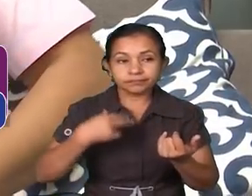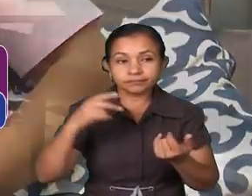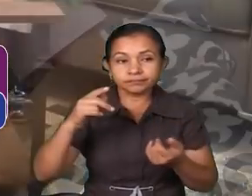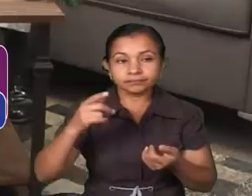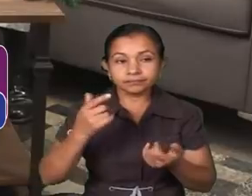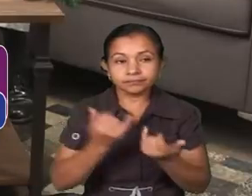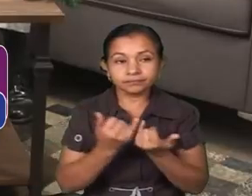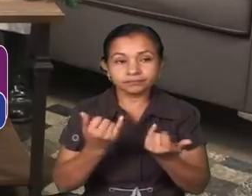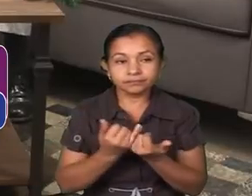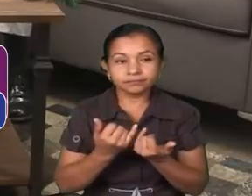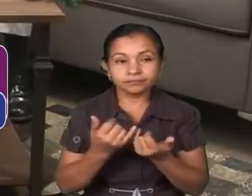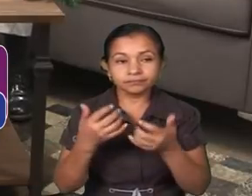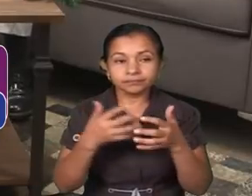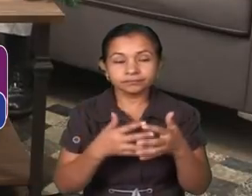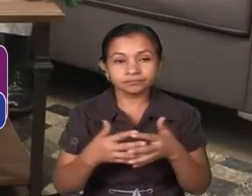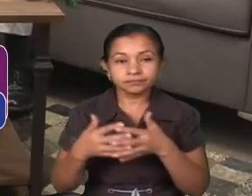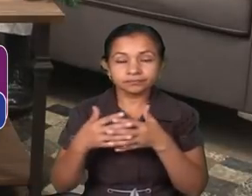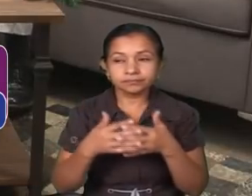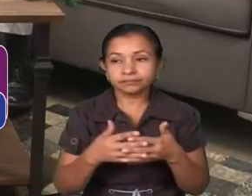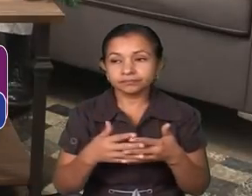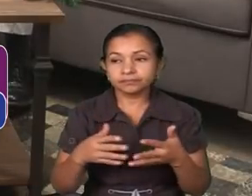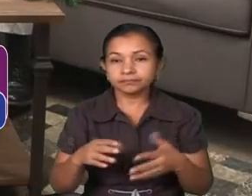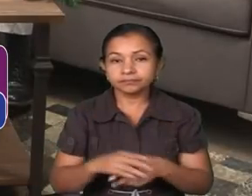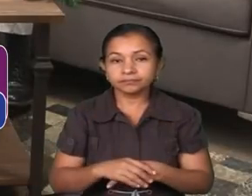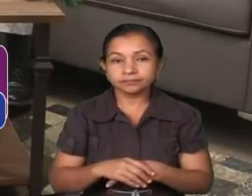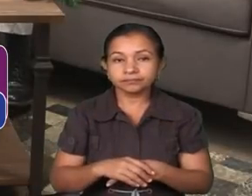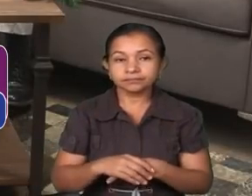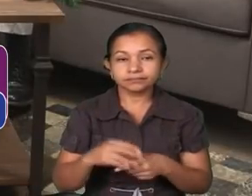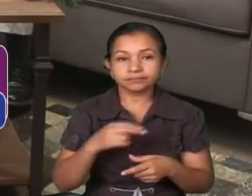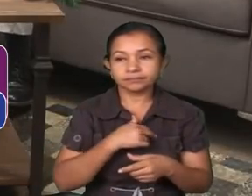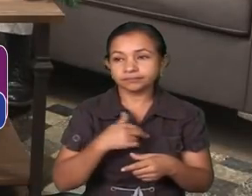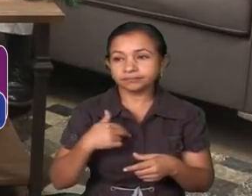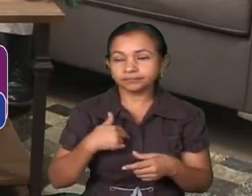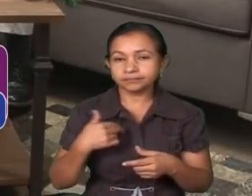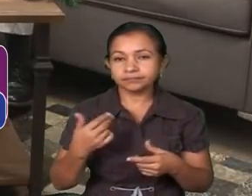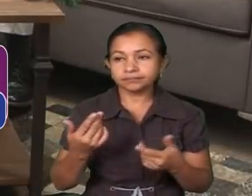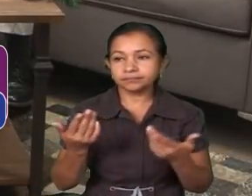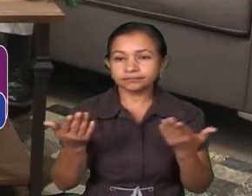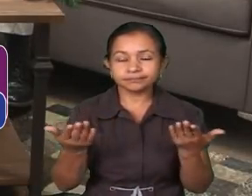Fronteriza en Estados Unidos. Ahí estamos. Comandante,